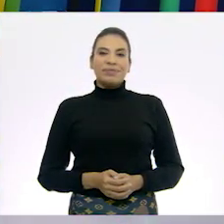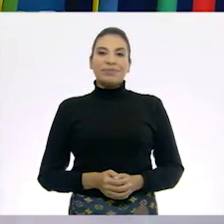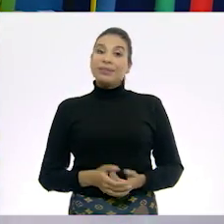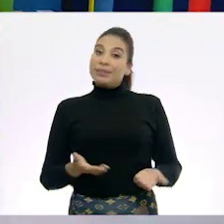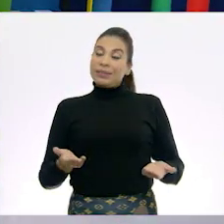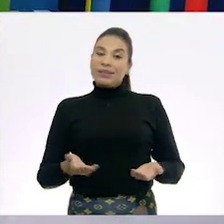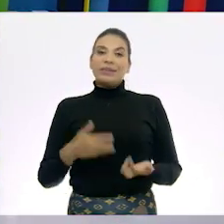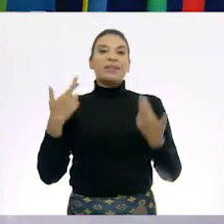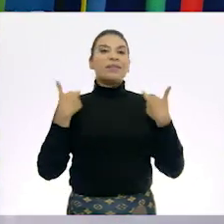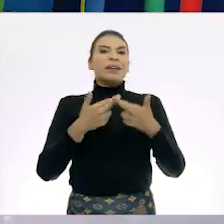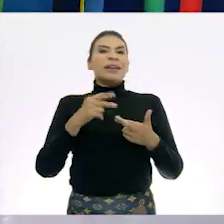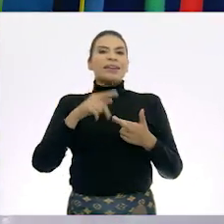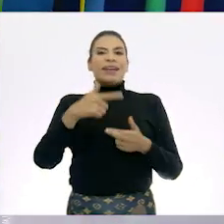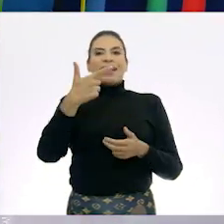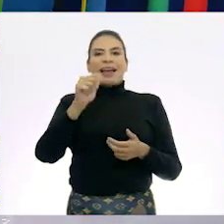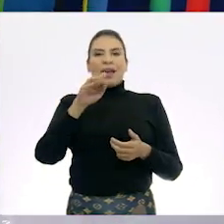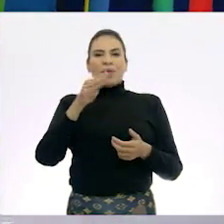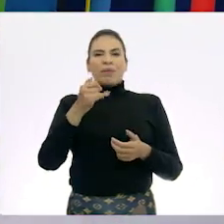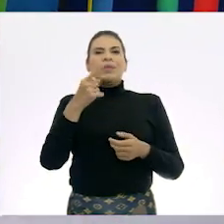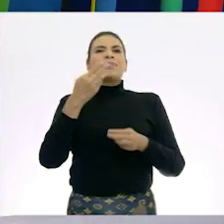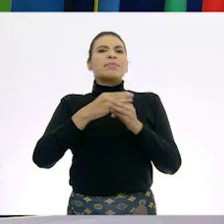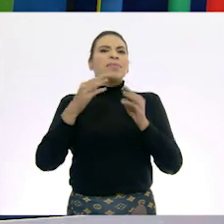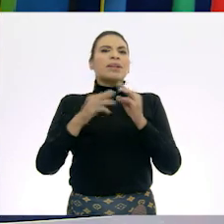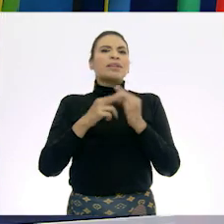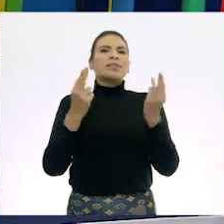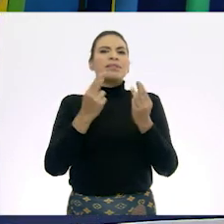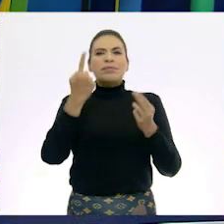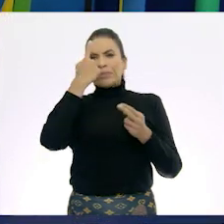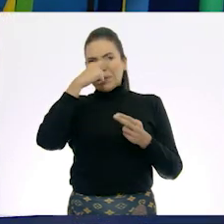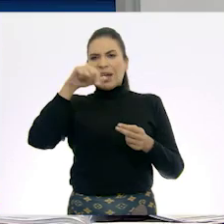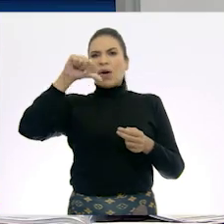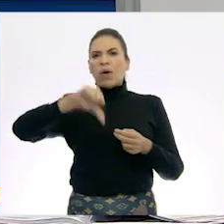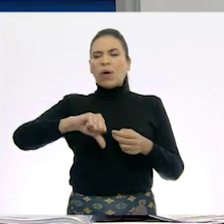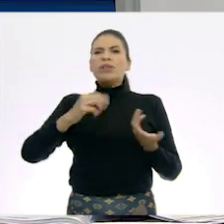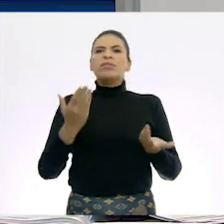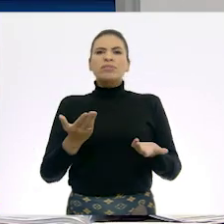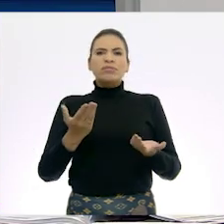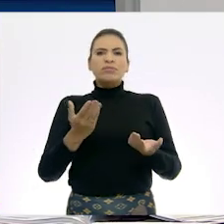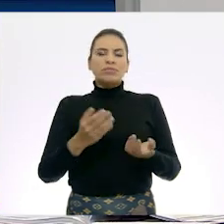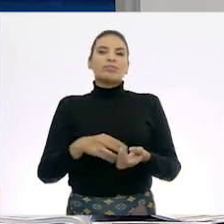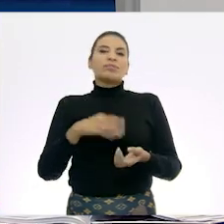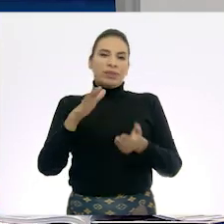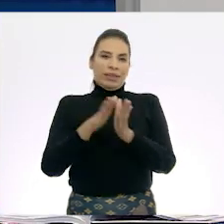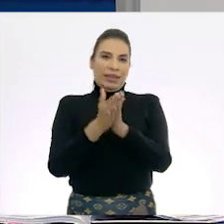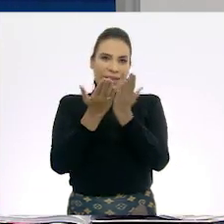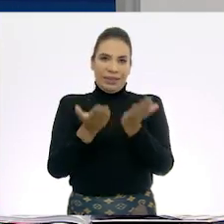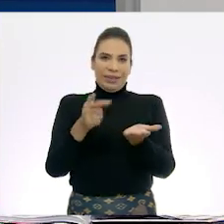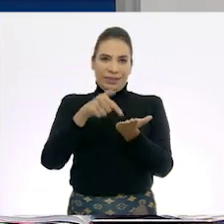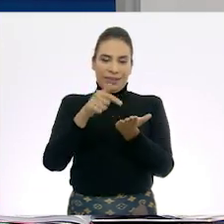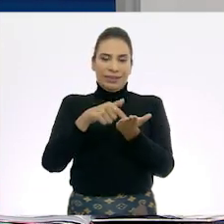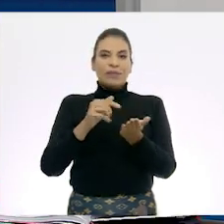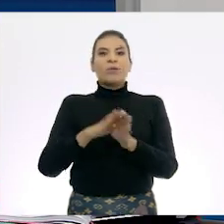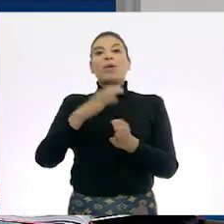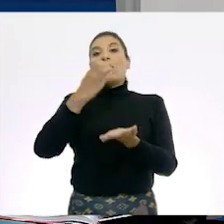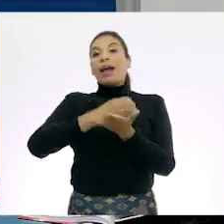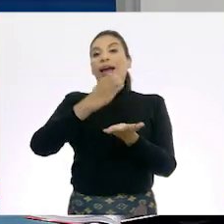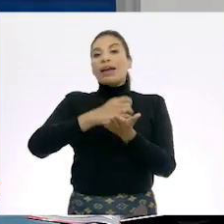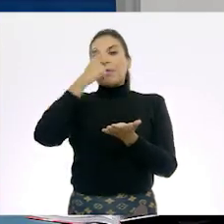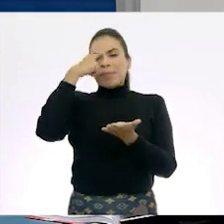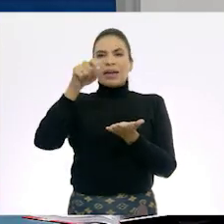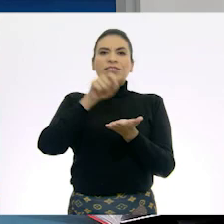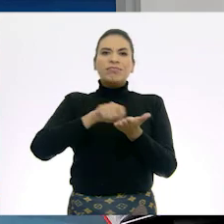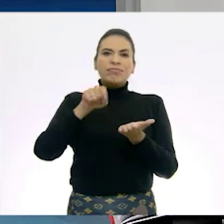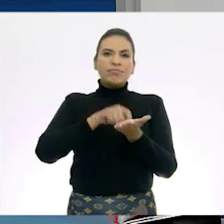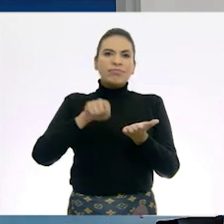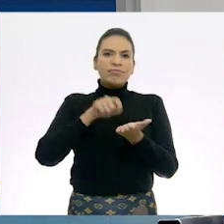Ahora sí, maestra Gaby, ¿qué materiales necesitamos para la sesión de hoy? Vamos a ocupar tu libro de texto, tu cuaderno para que tomes